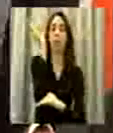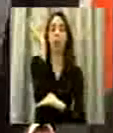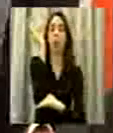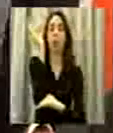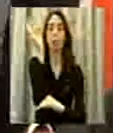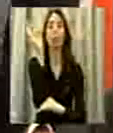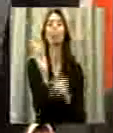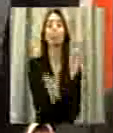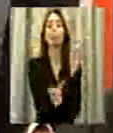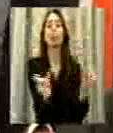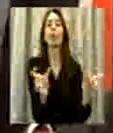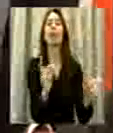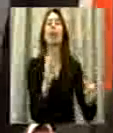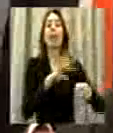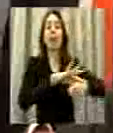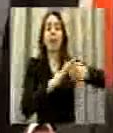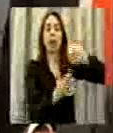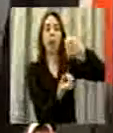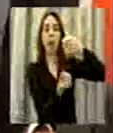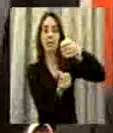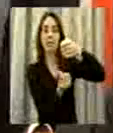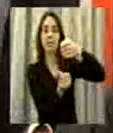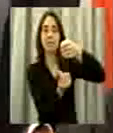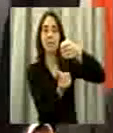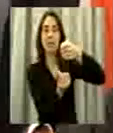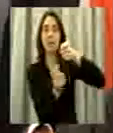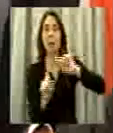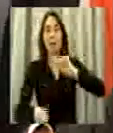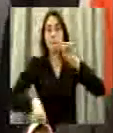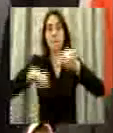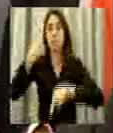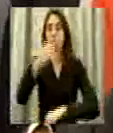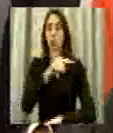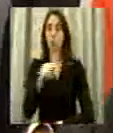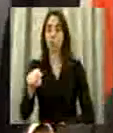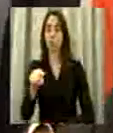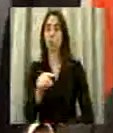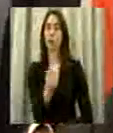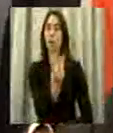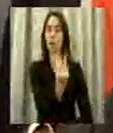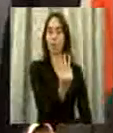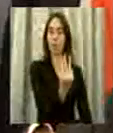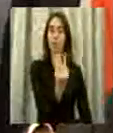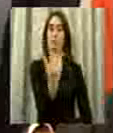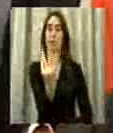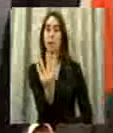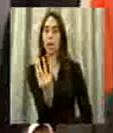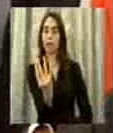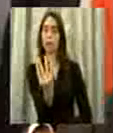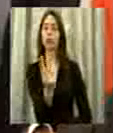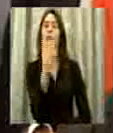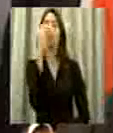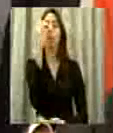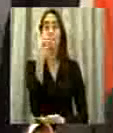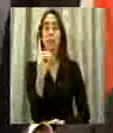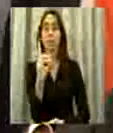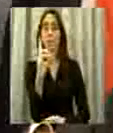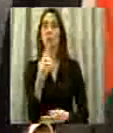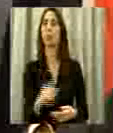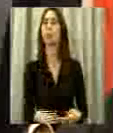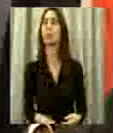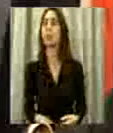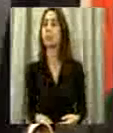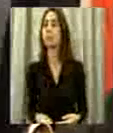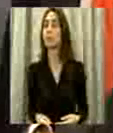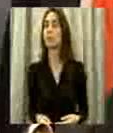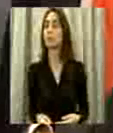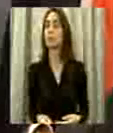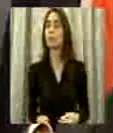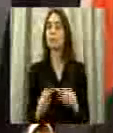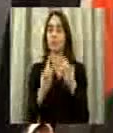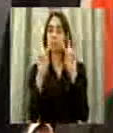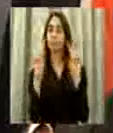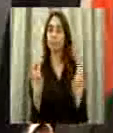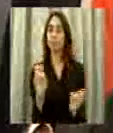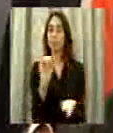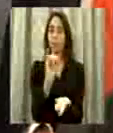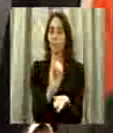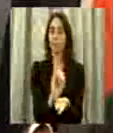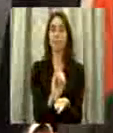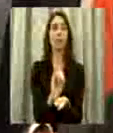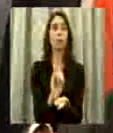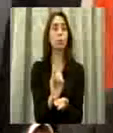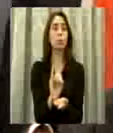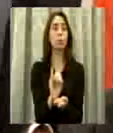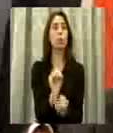de ministros de Hacienda que ocurre en la próxima semana, el 13 y 14 de diciembre. En materia institucional